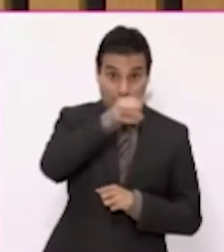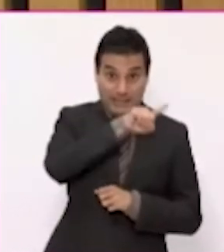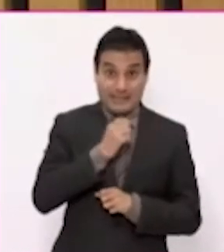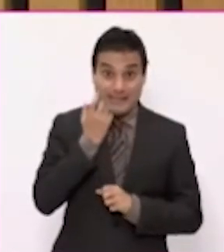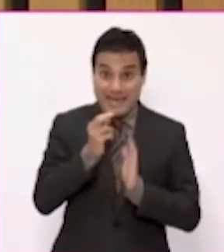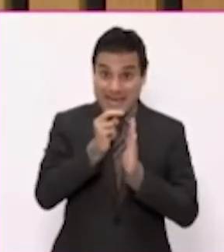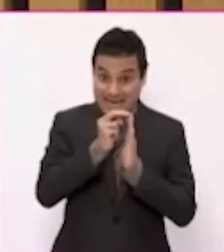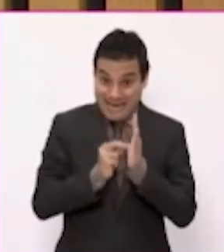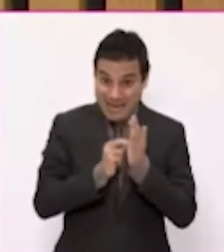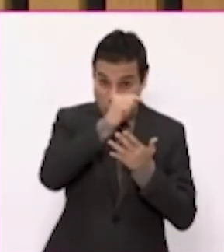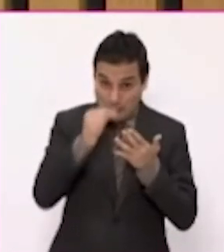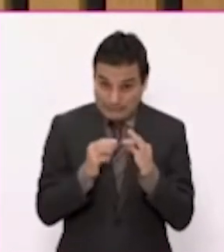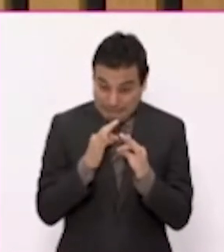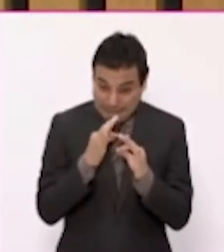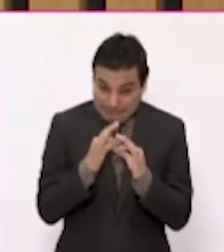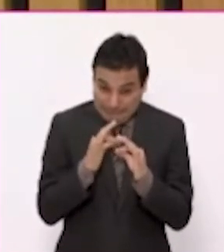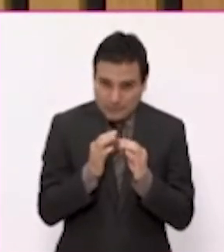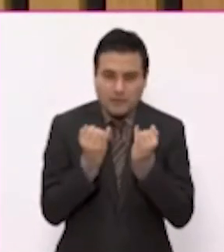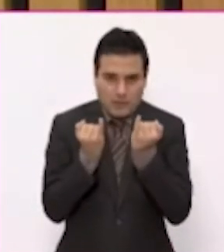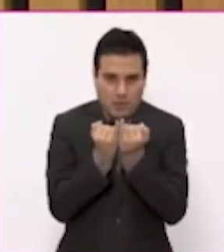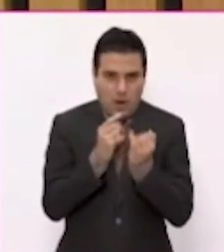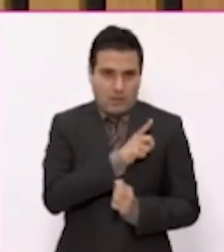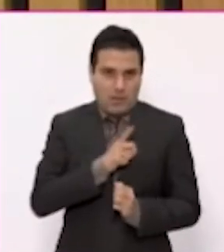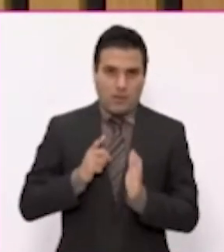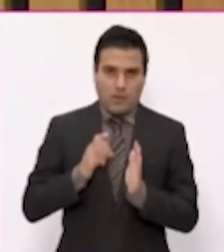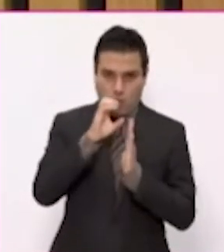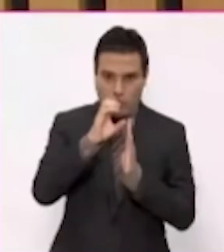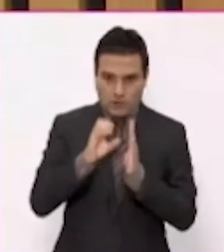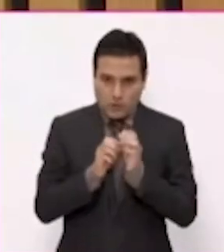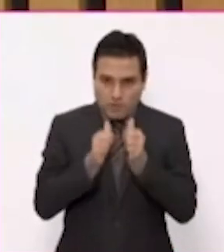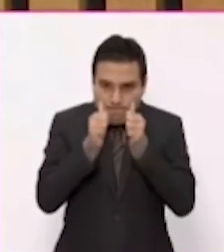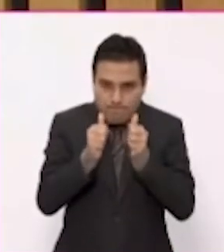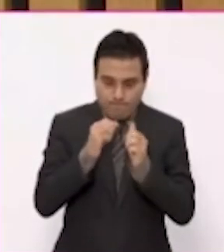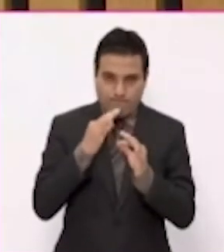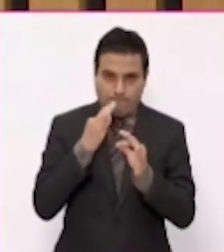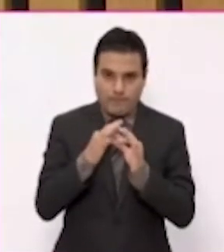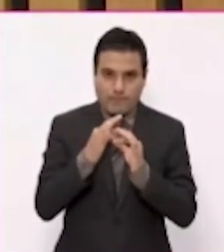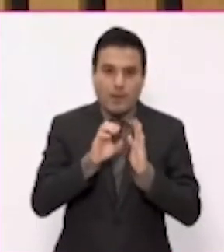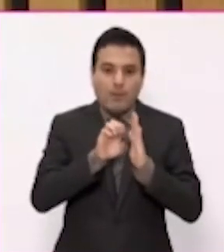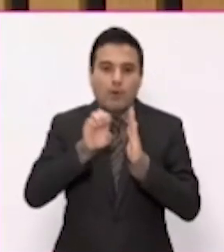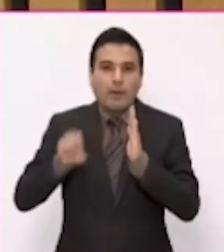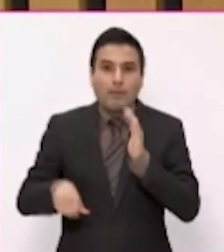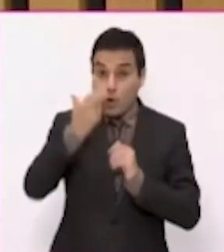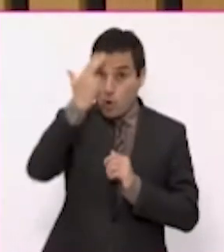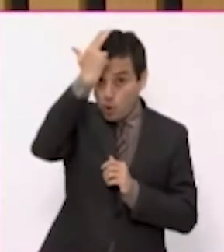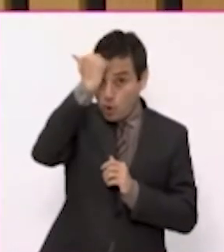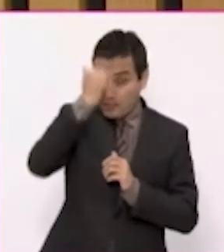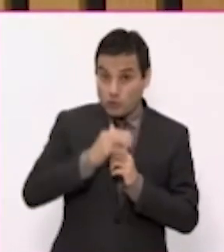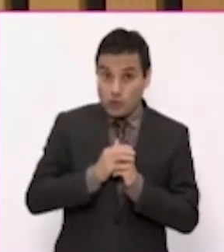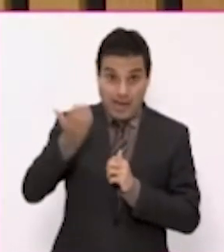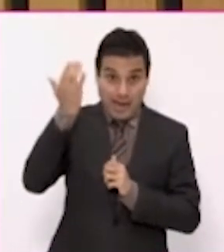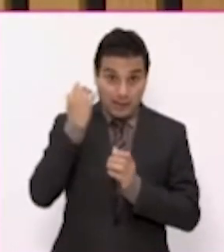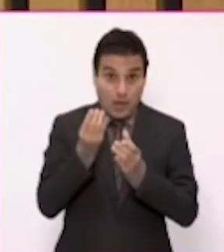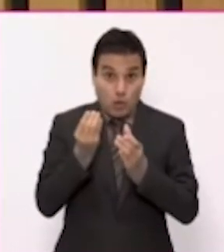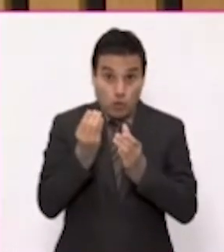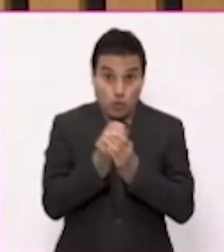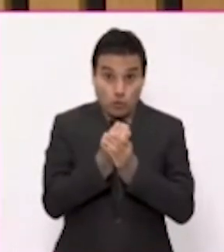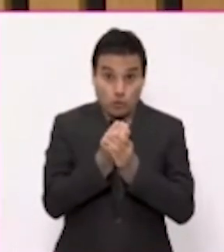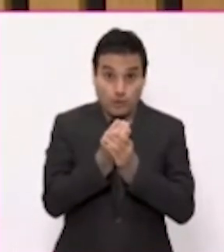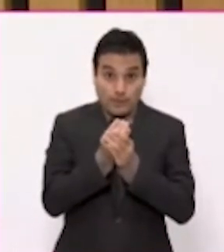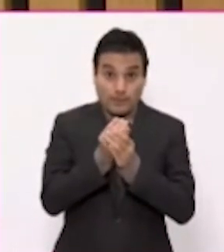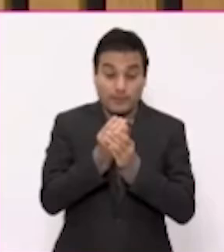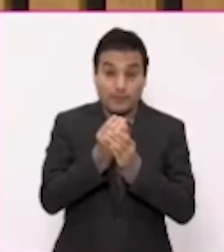reglamento, deberían ser con el marco constitucional. No supe que hubieran mandado a Lorenzo Córdoba a un curso contra el